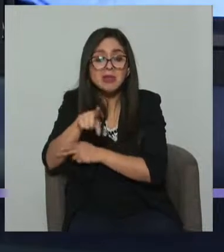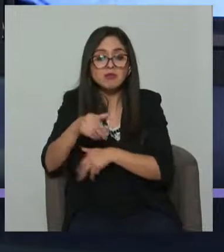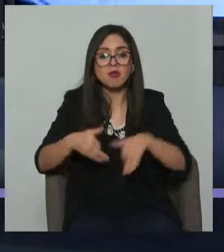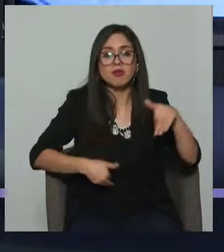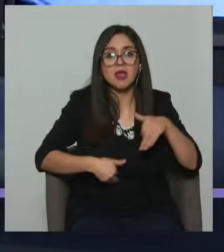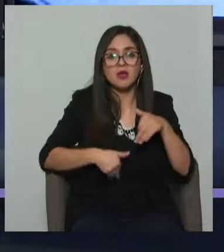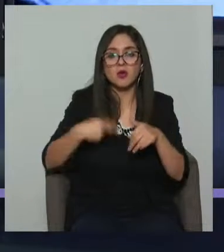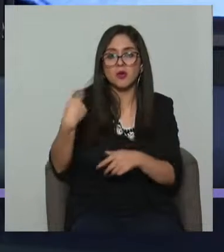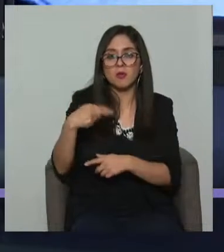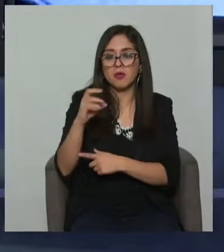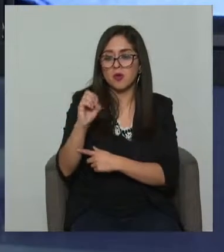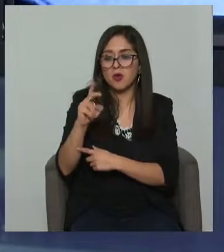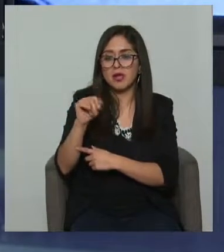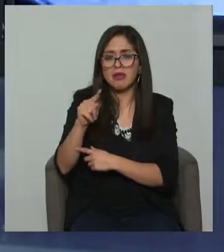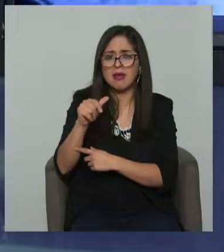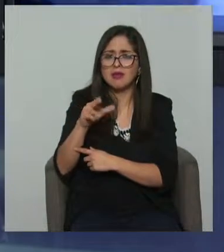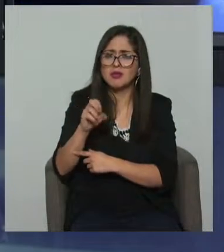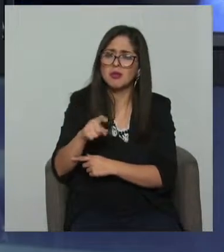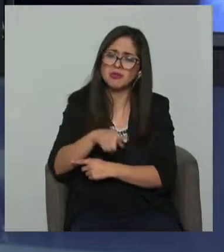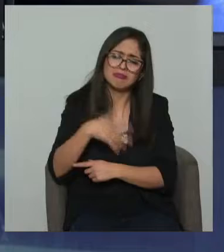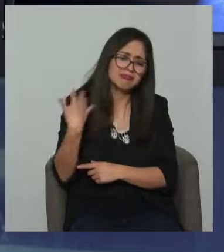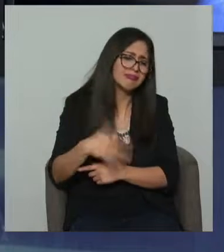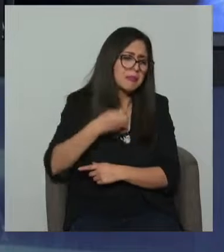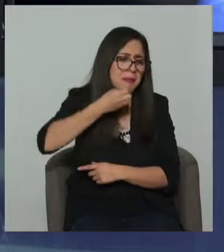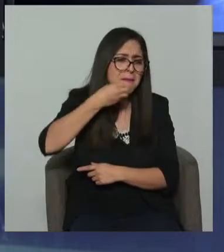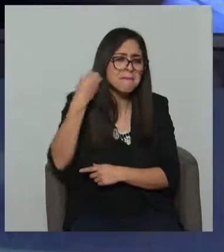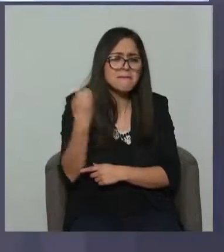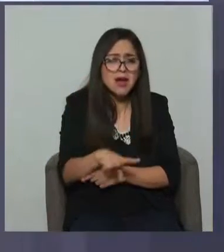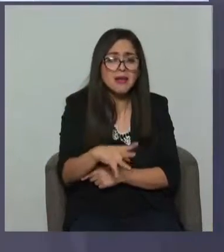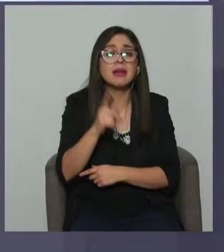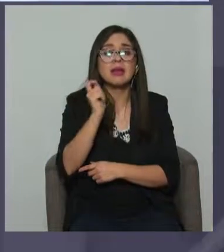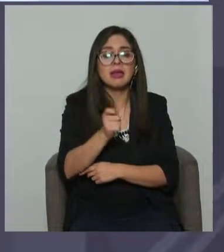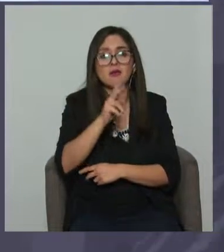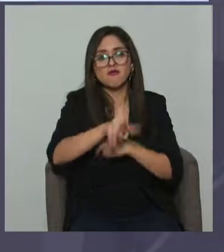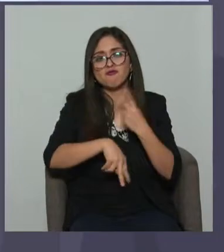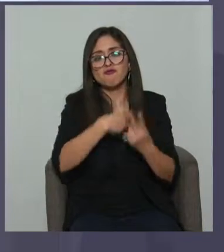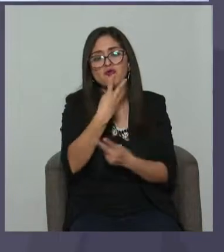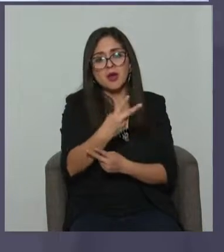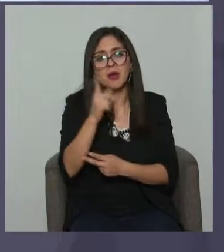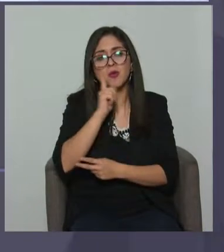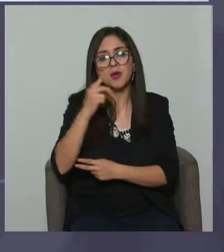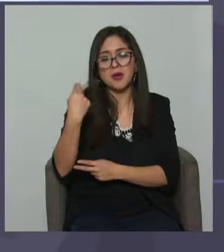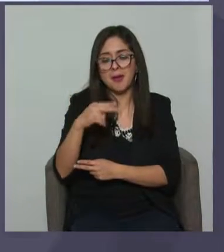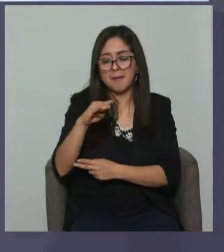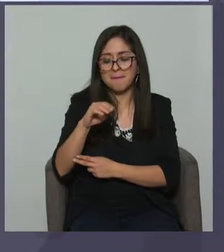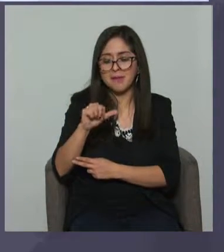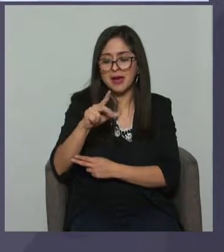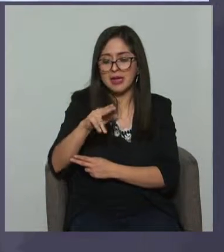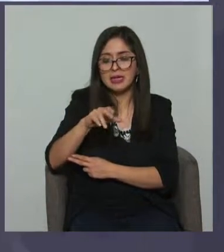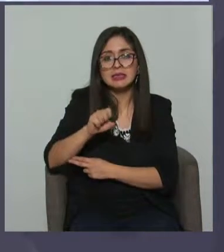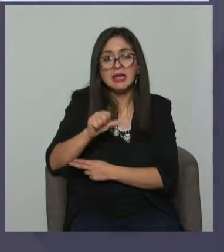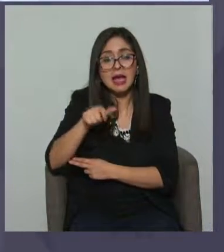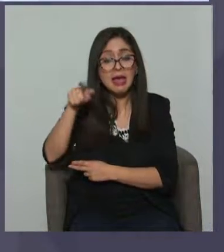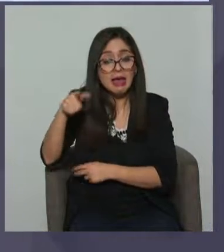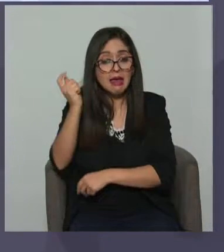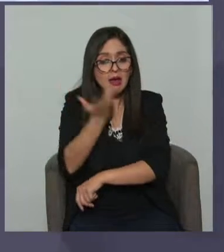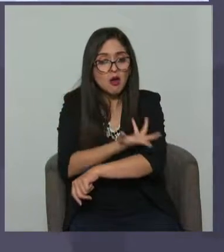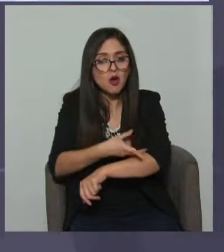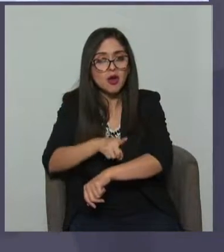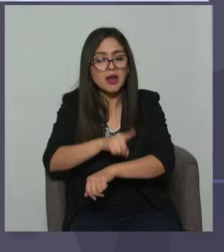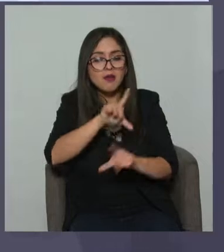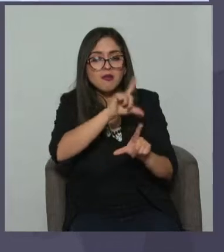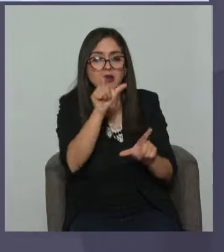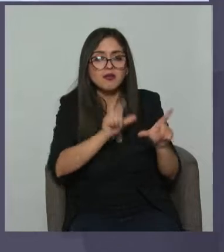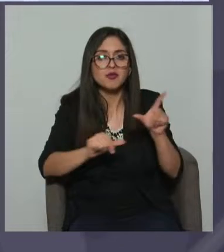Es de verdad un lujo. Y bueno, estuvo presente Marisa Jiménez Cacho, que es la coordinadora nacional